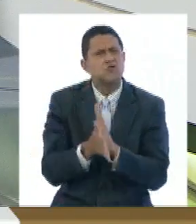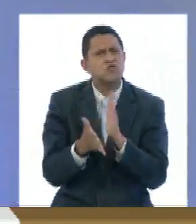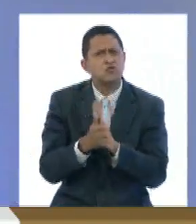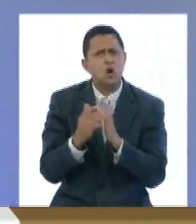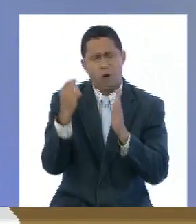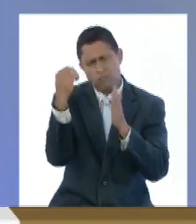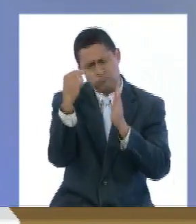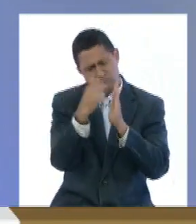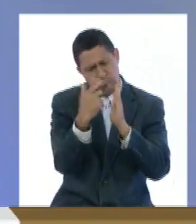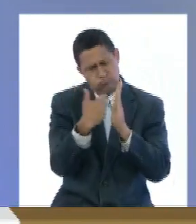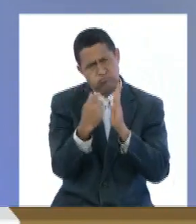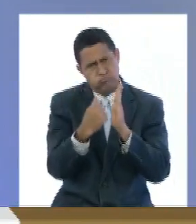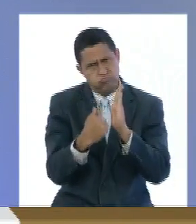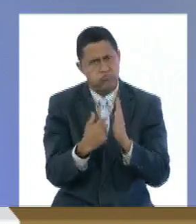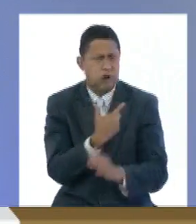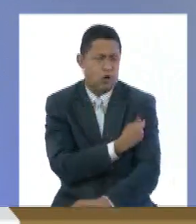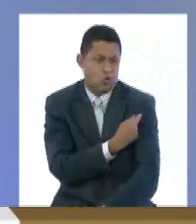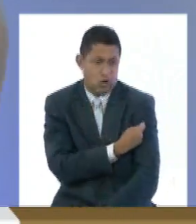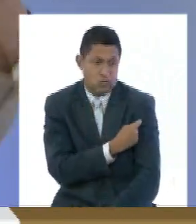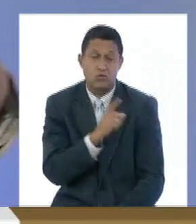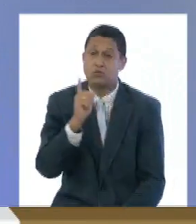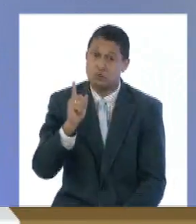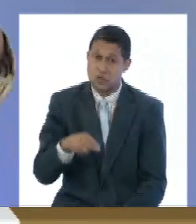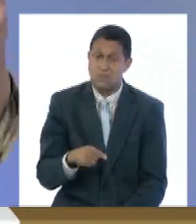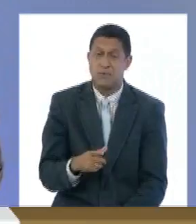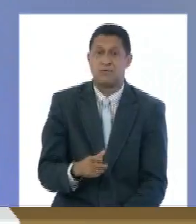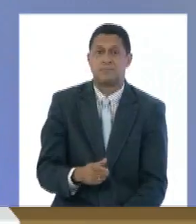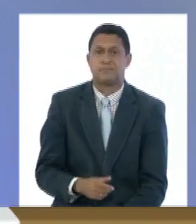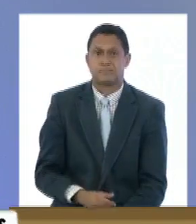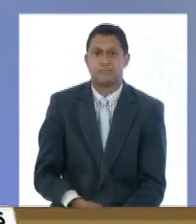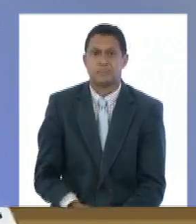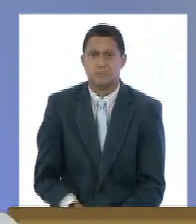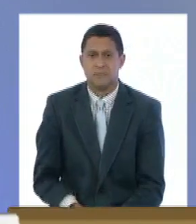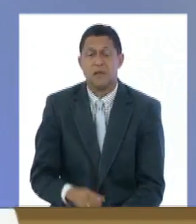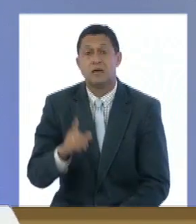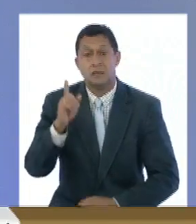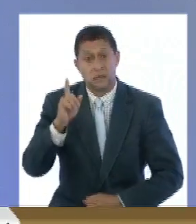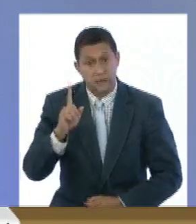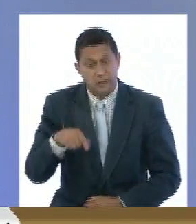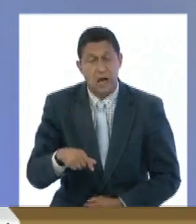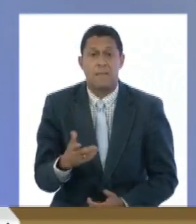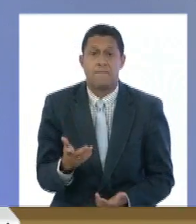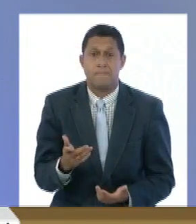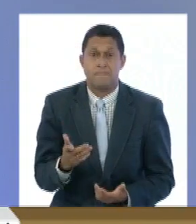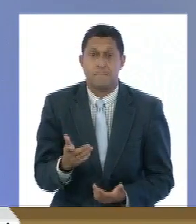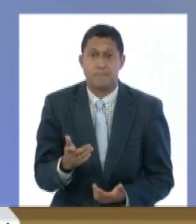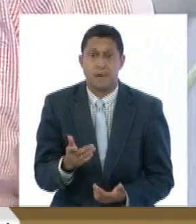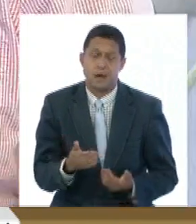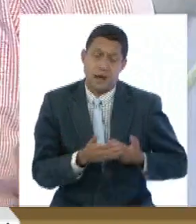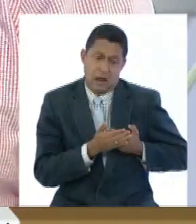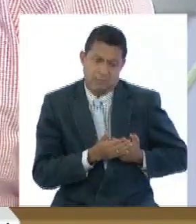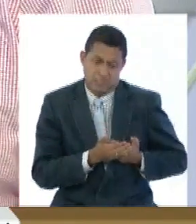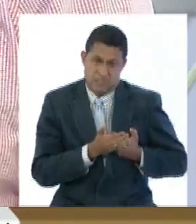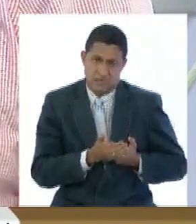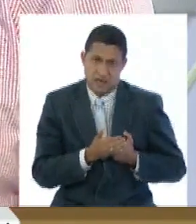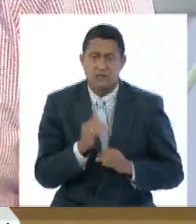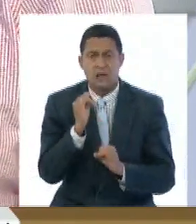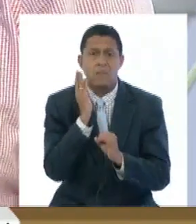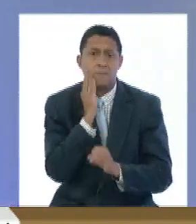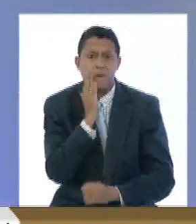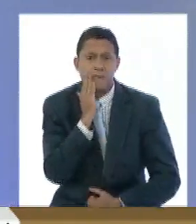de vacunación y también de inmunización que está tomándose también como parte de la lactancia